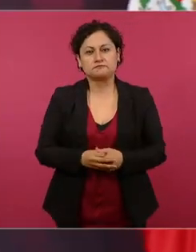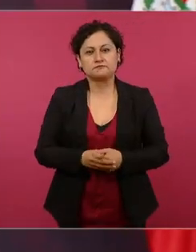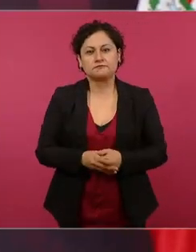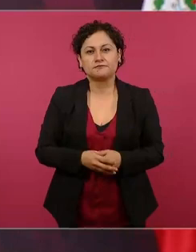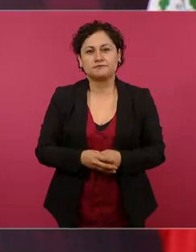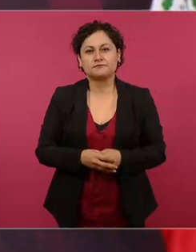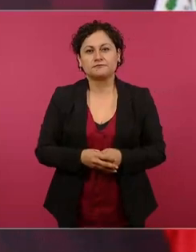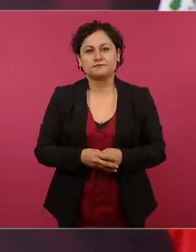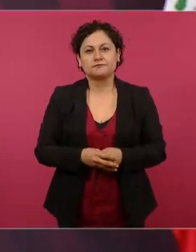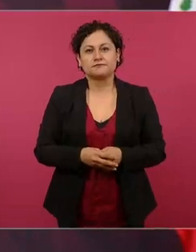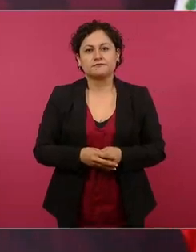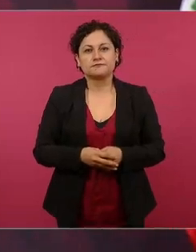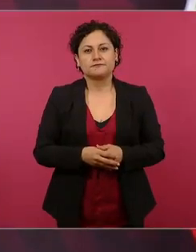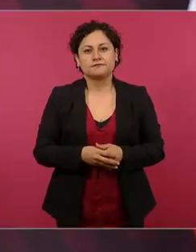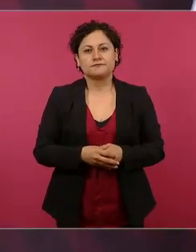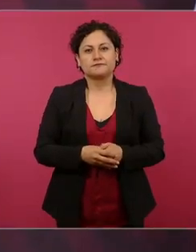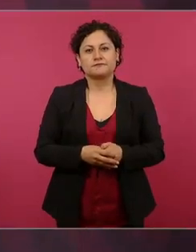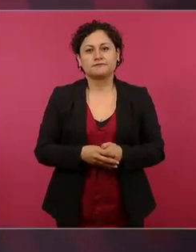Y